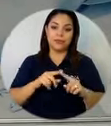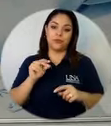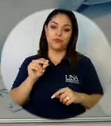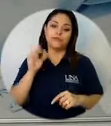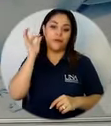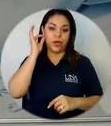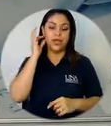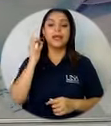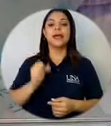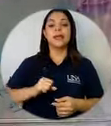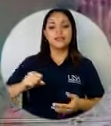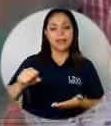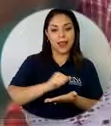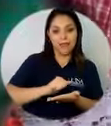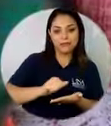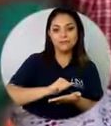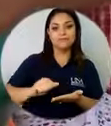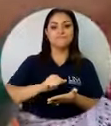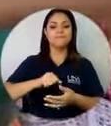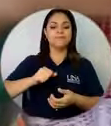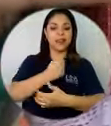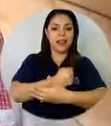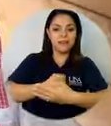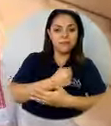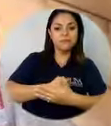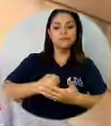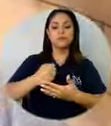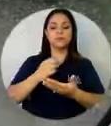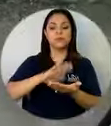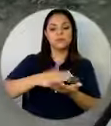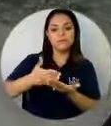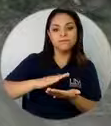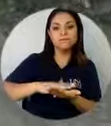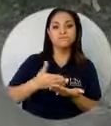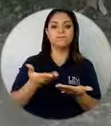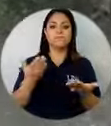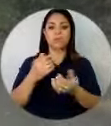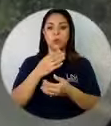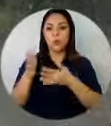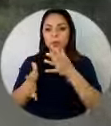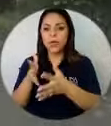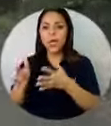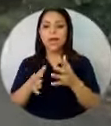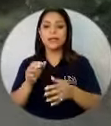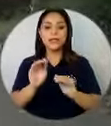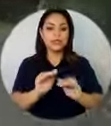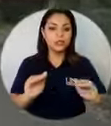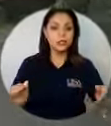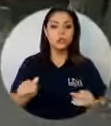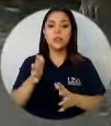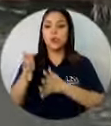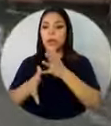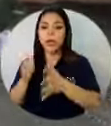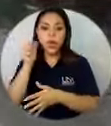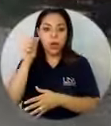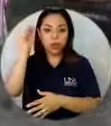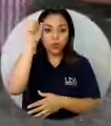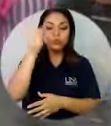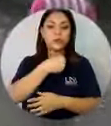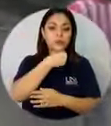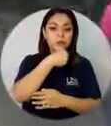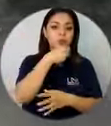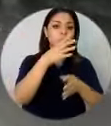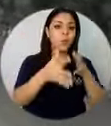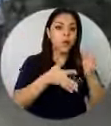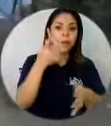son asumidas por mujeres: lavar, cocinar, aplanchar, el cuidado de niños, el cuidado de otros familiares, de adultos mayores, de padres, de abuelos.